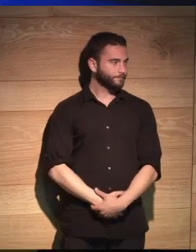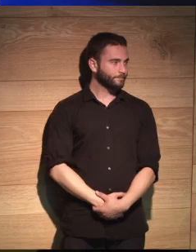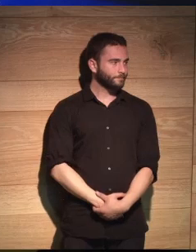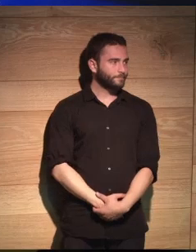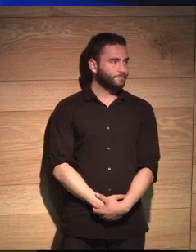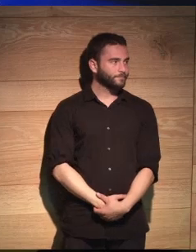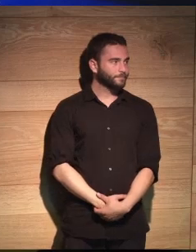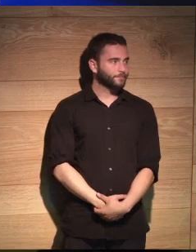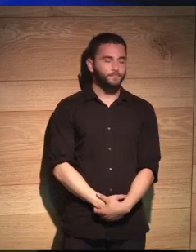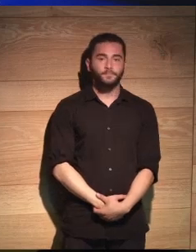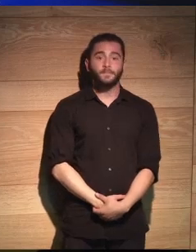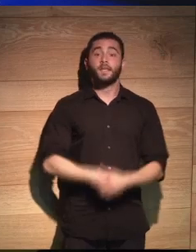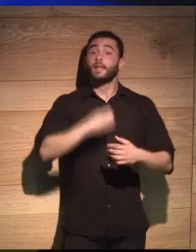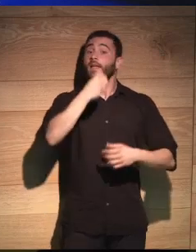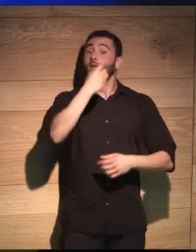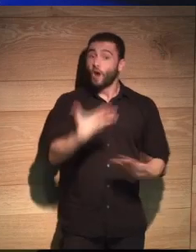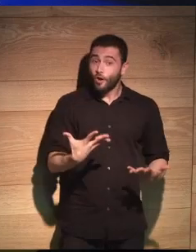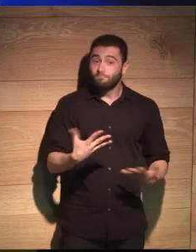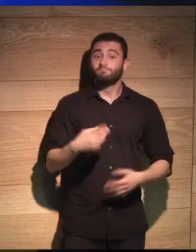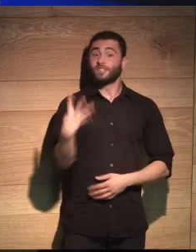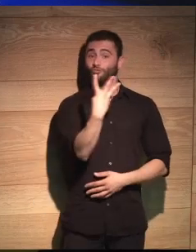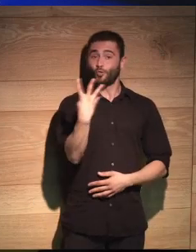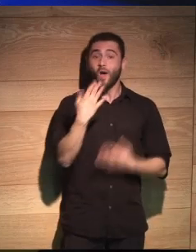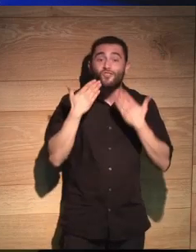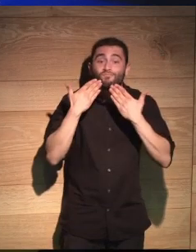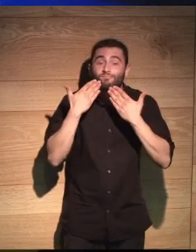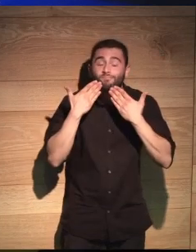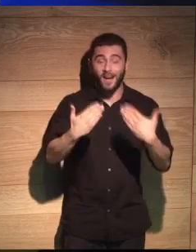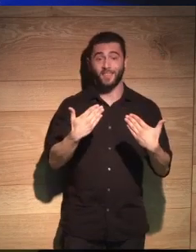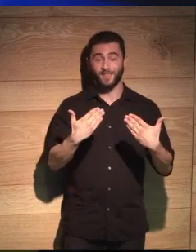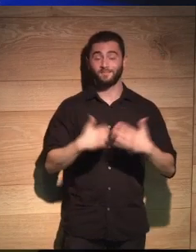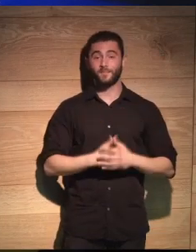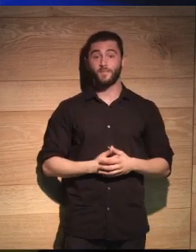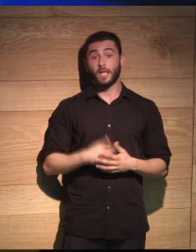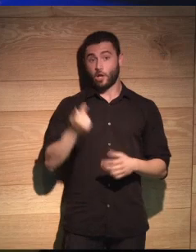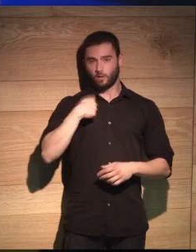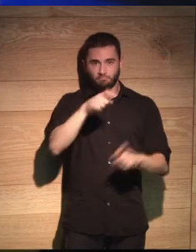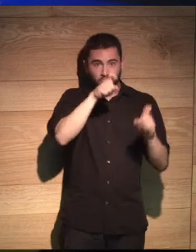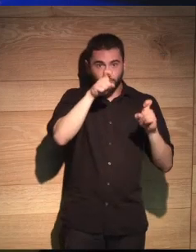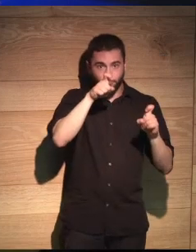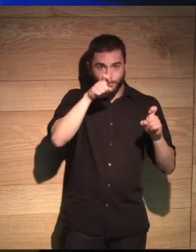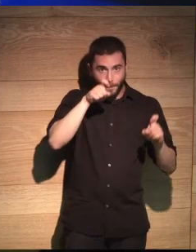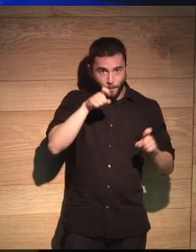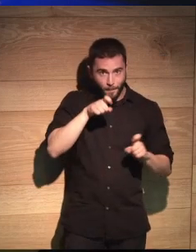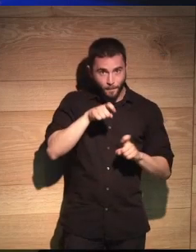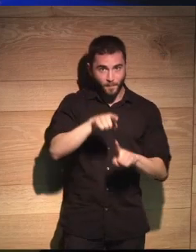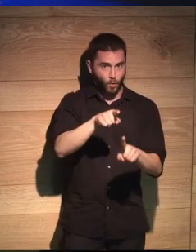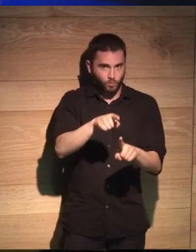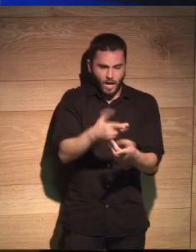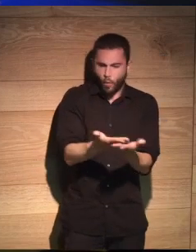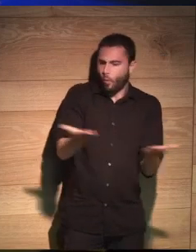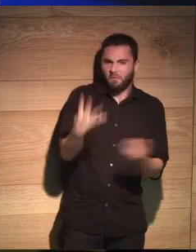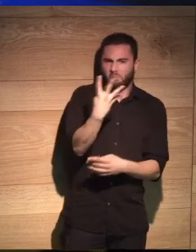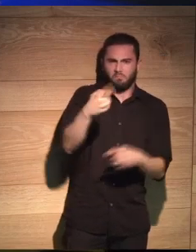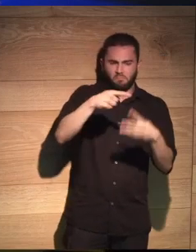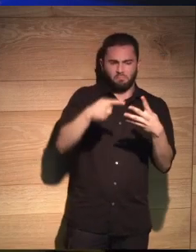Bueno, gracias a los 4 y preguntarles a uno de cualquiera de